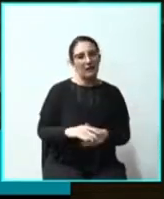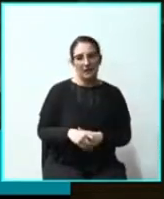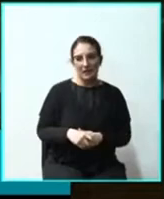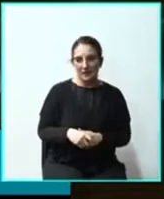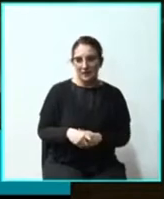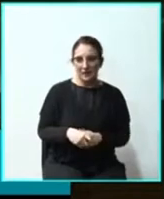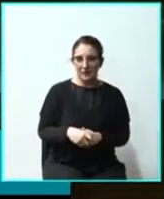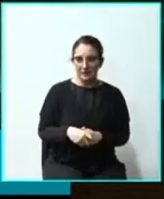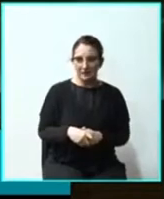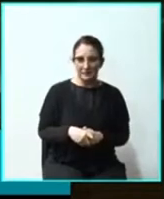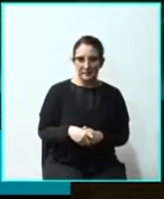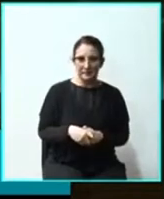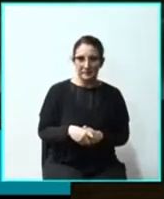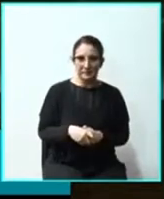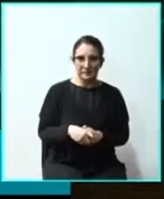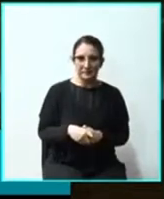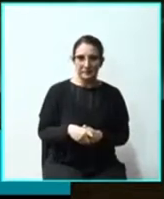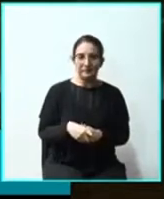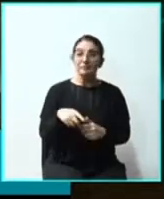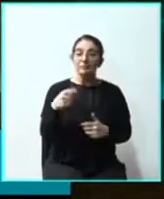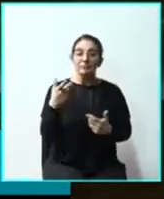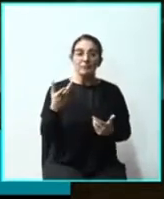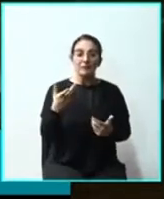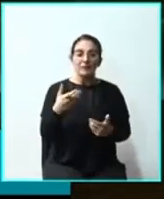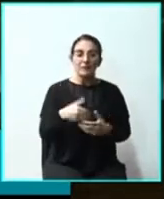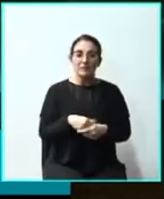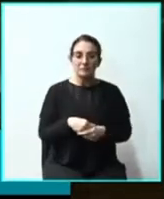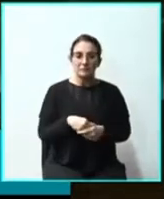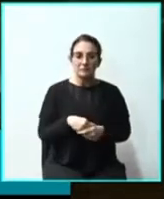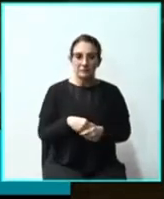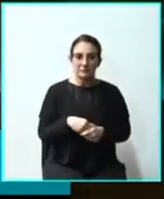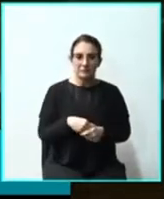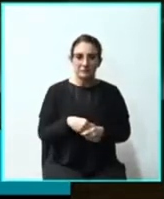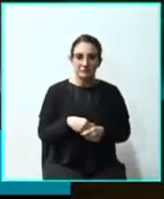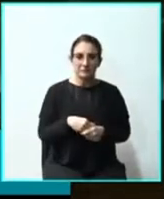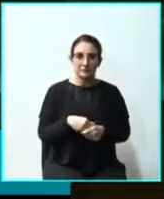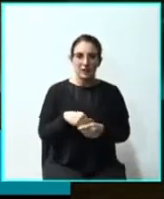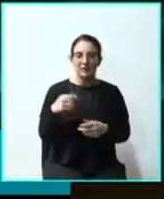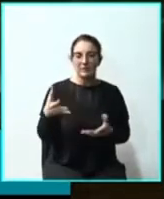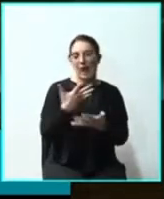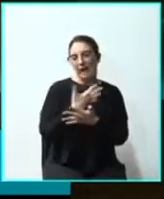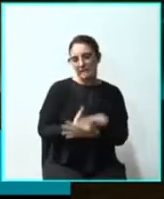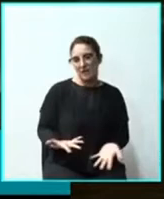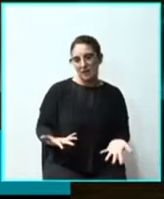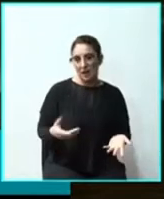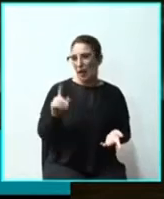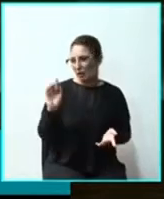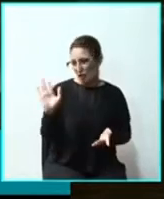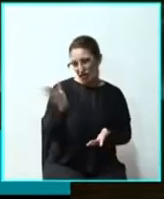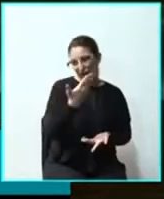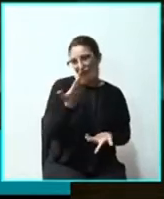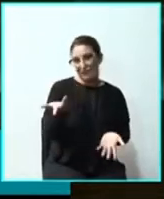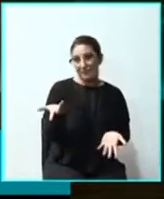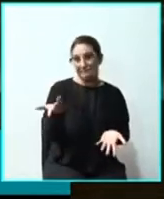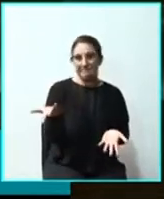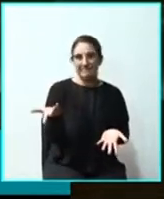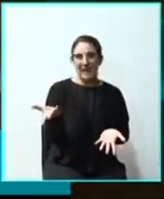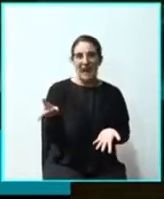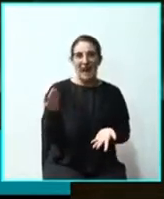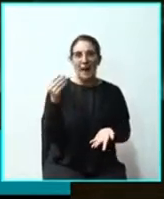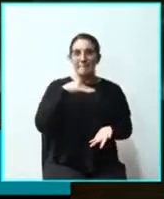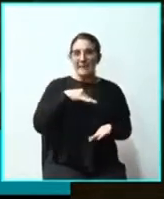columna, quien no tiene nada que ocultar, tiene una vida muy aburrida. Muy aburrida. Todo el mundo tiene que ocultar. Porque la intimidad no es un